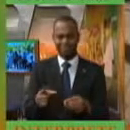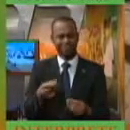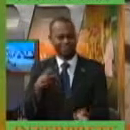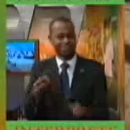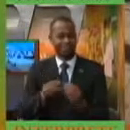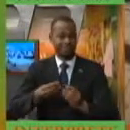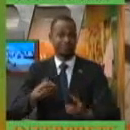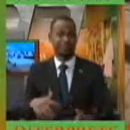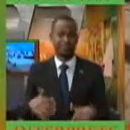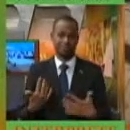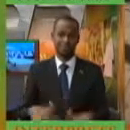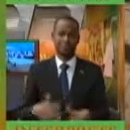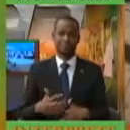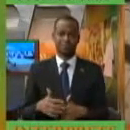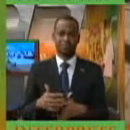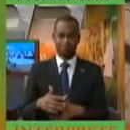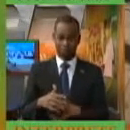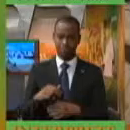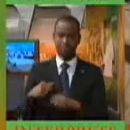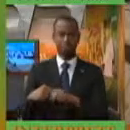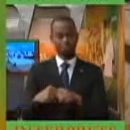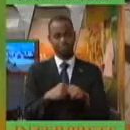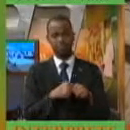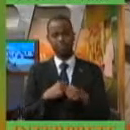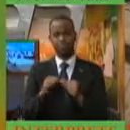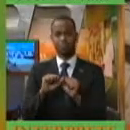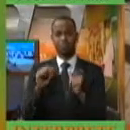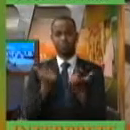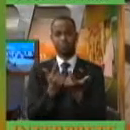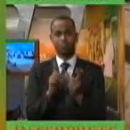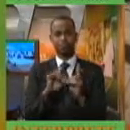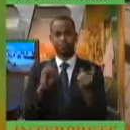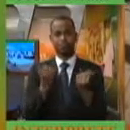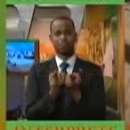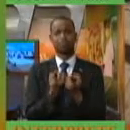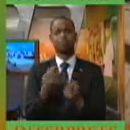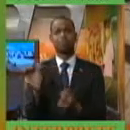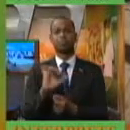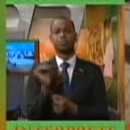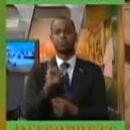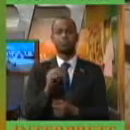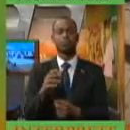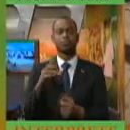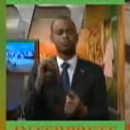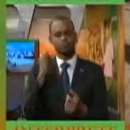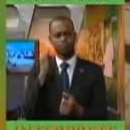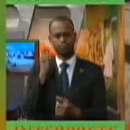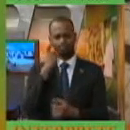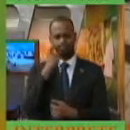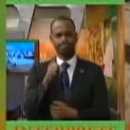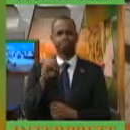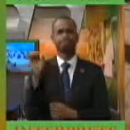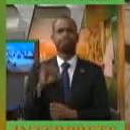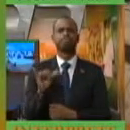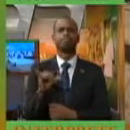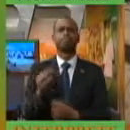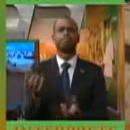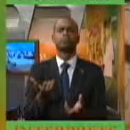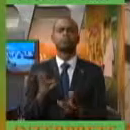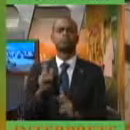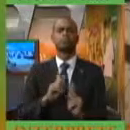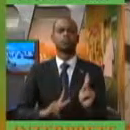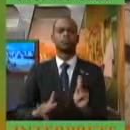bien valedero que desde el Departamento de Protección Social, asimismo como se va haciendo la identificación de